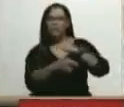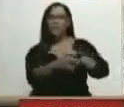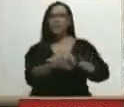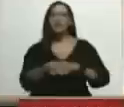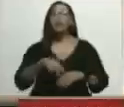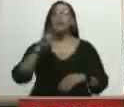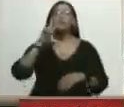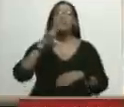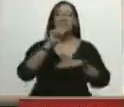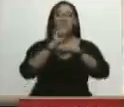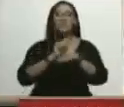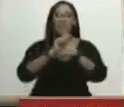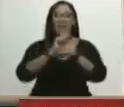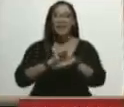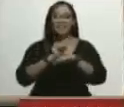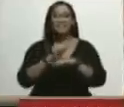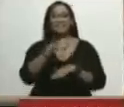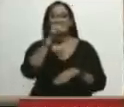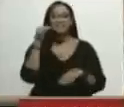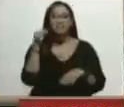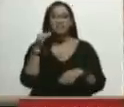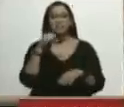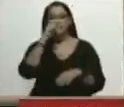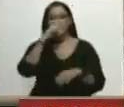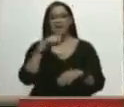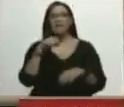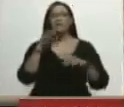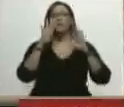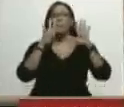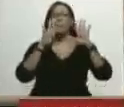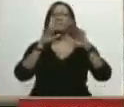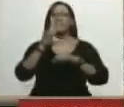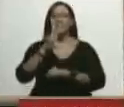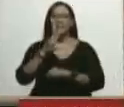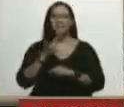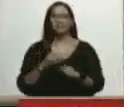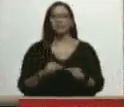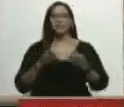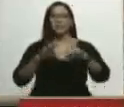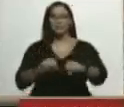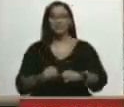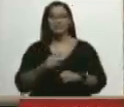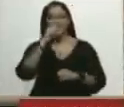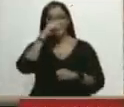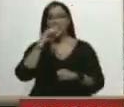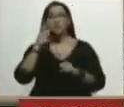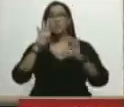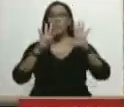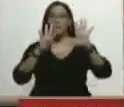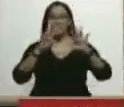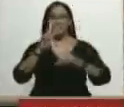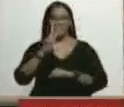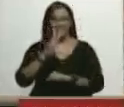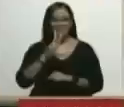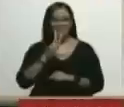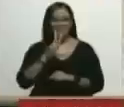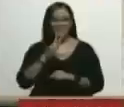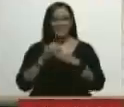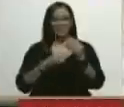noventa y tres es el mayor decomiso que han hecho en Colombia del año noventa y tres